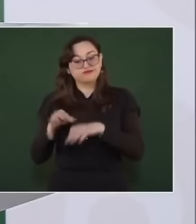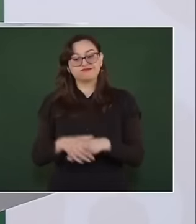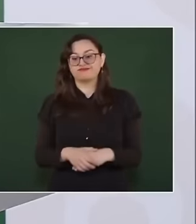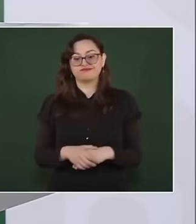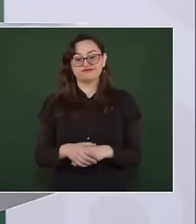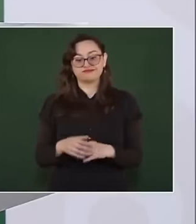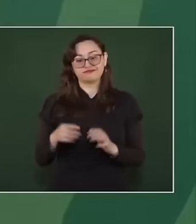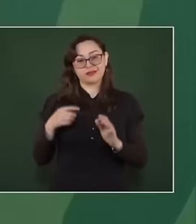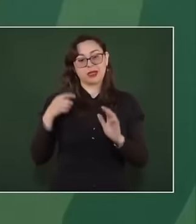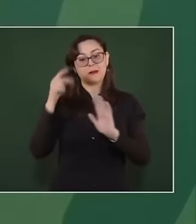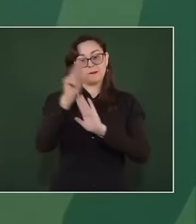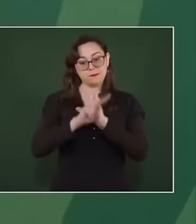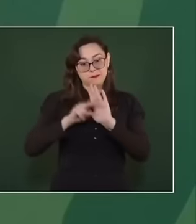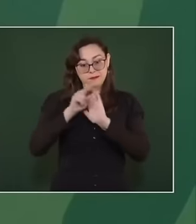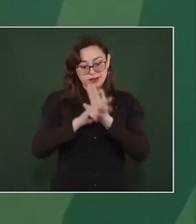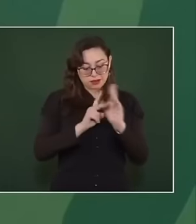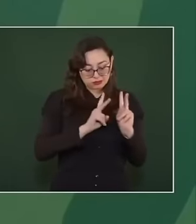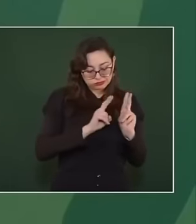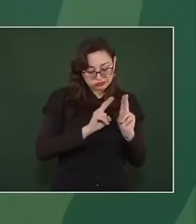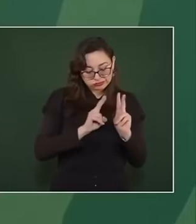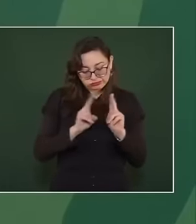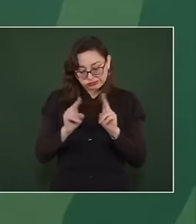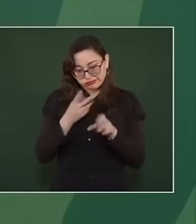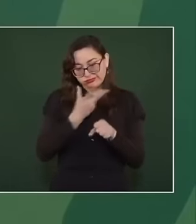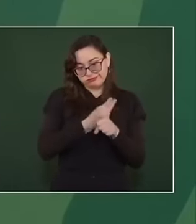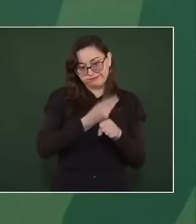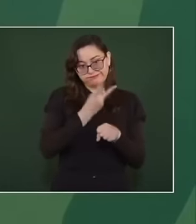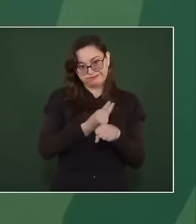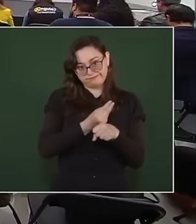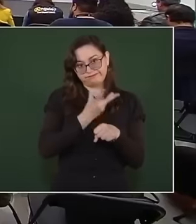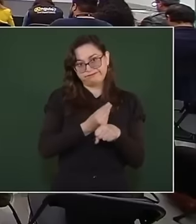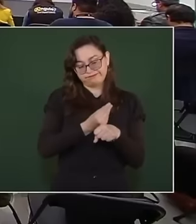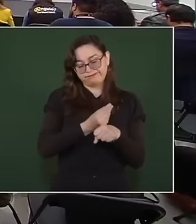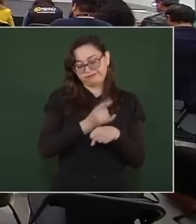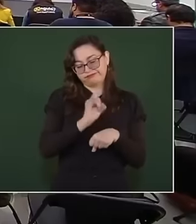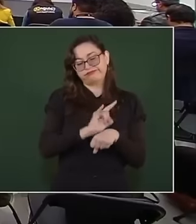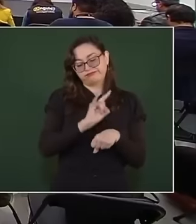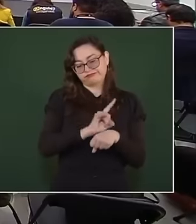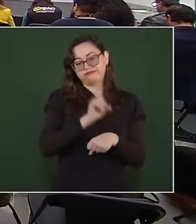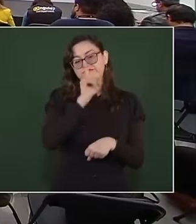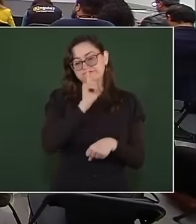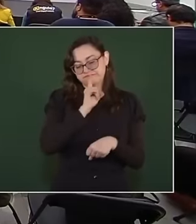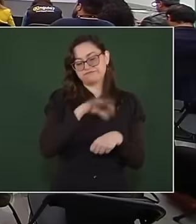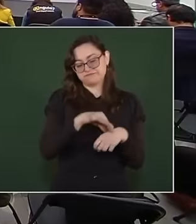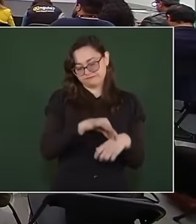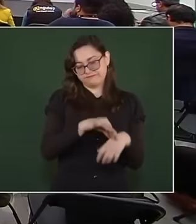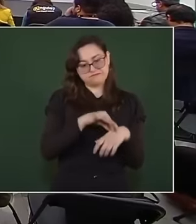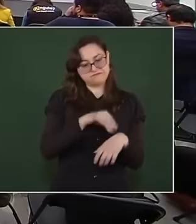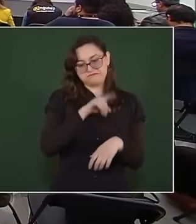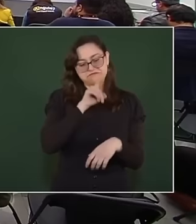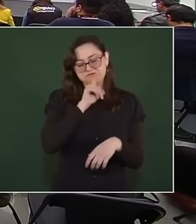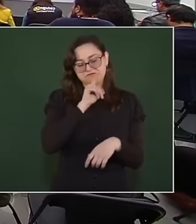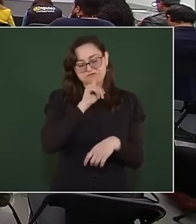eran grabaciones a destiempo wow el megaproyecto no alcanzó su objetivo de integrar los sistemas